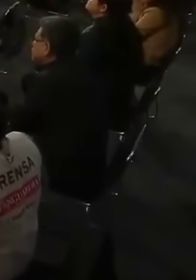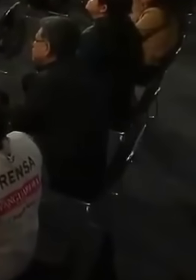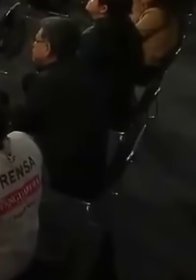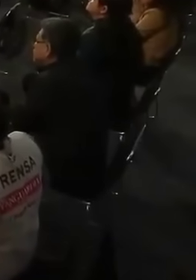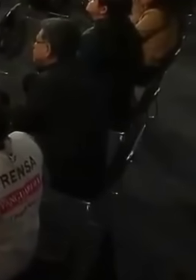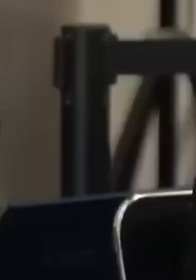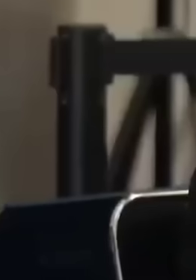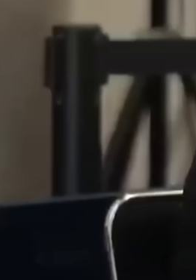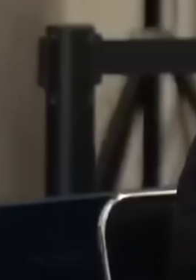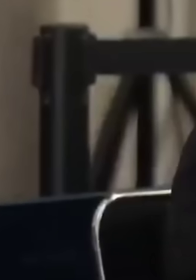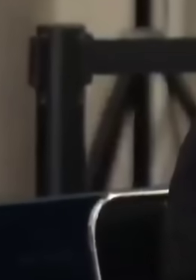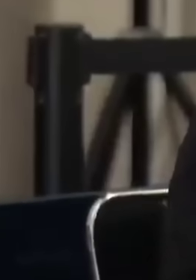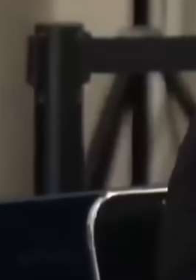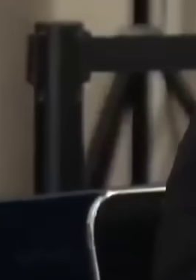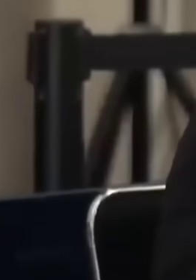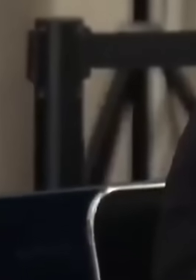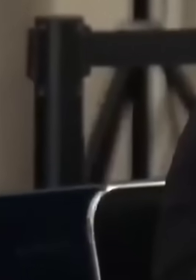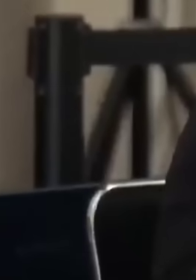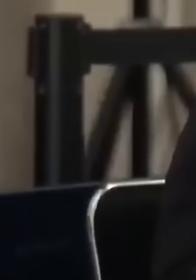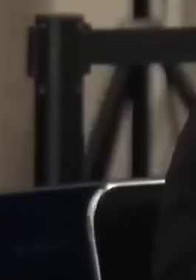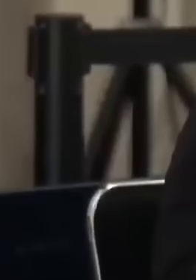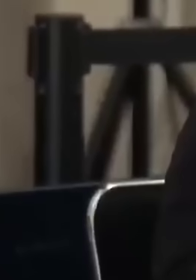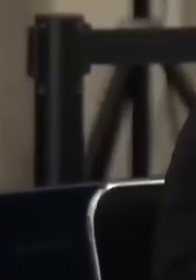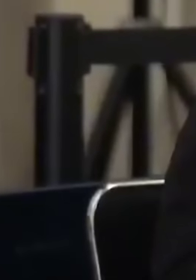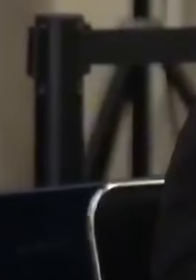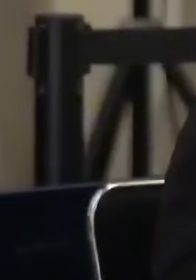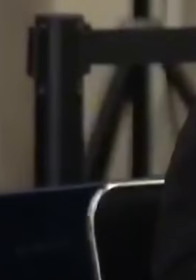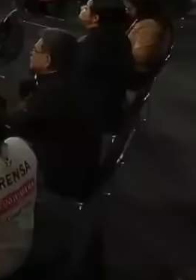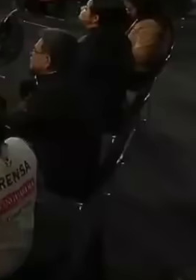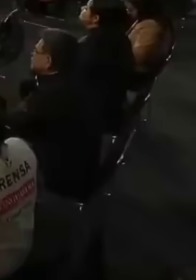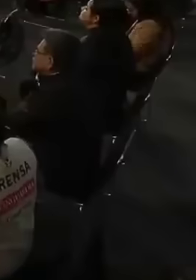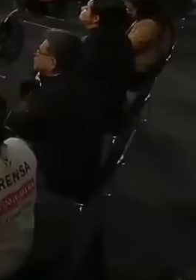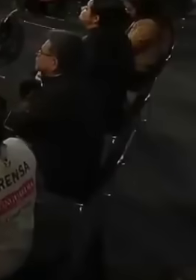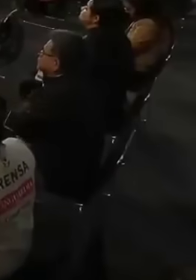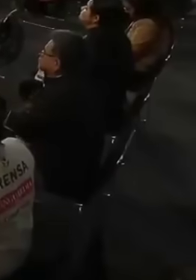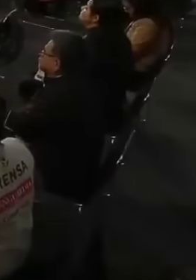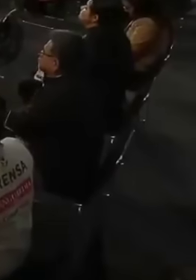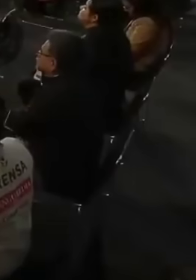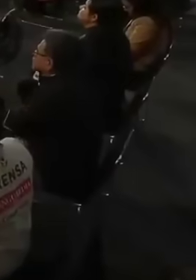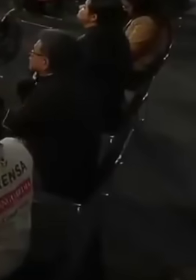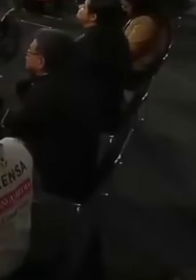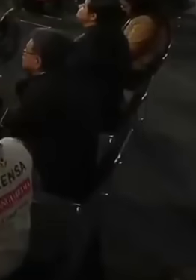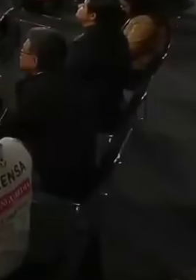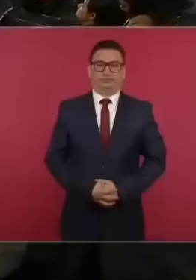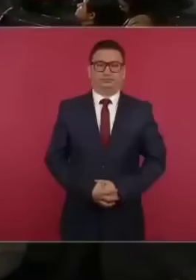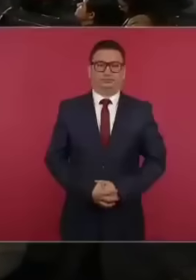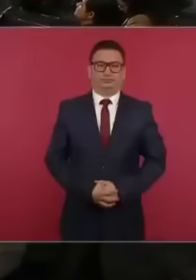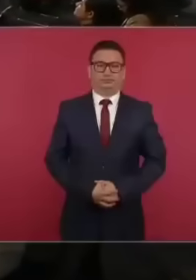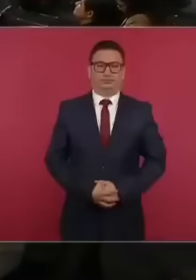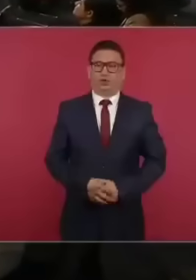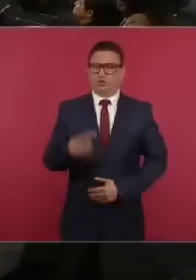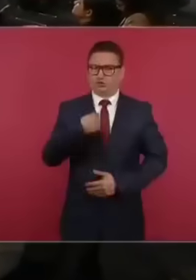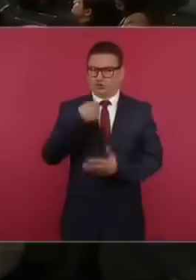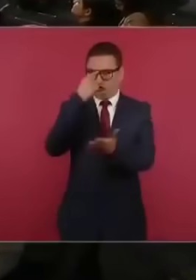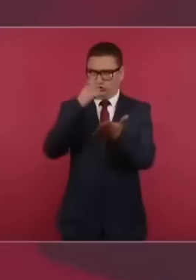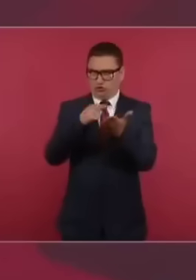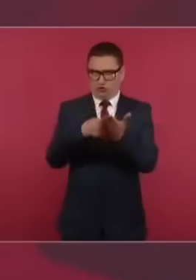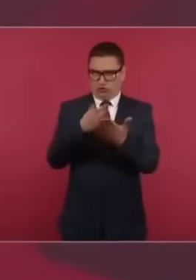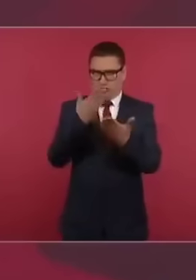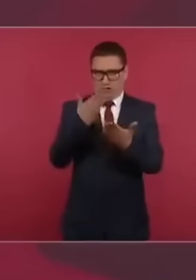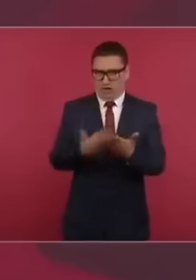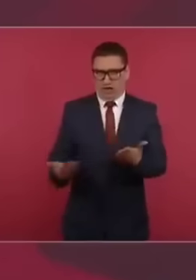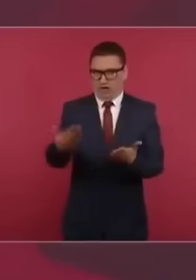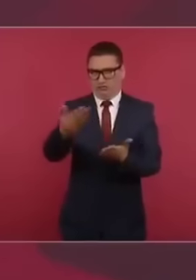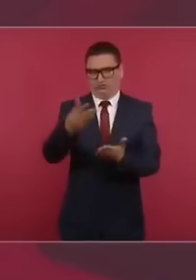perdido la Miguel Hidalgo la perdió con Víctor Romo en el 18 entonces eh memoria y vamos a eh